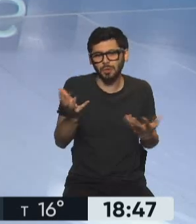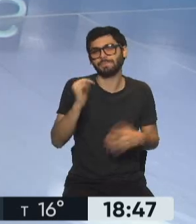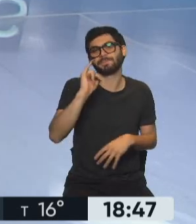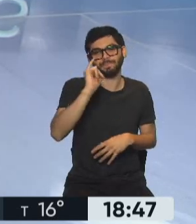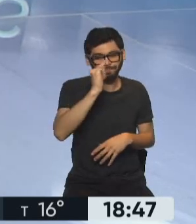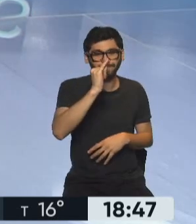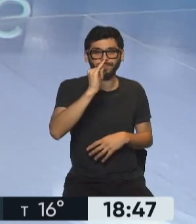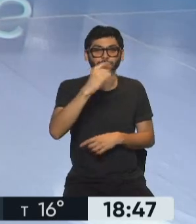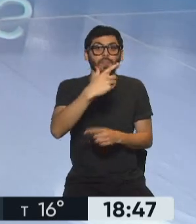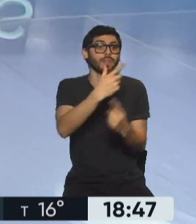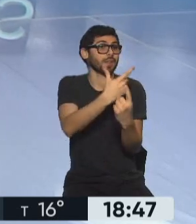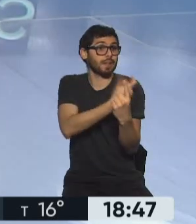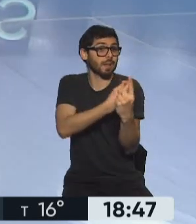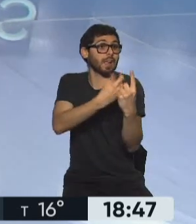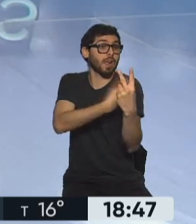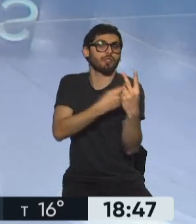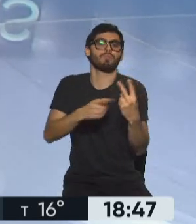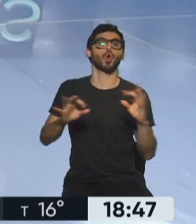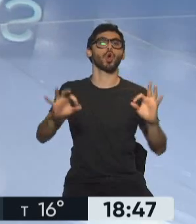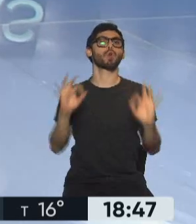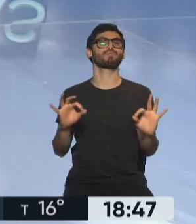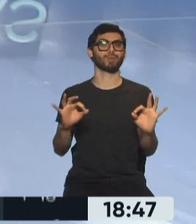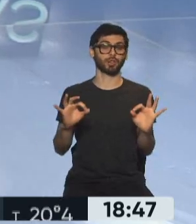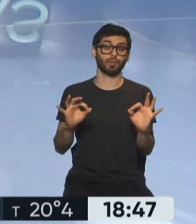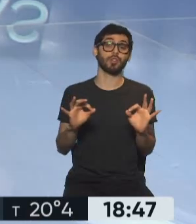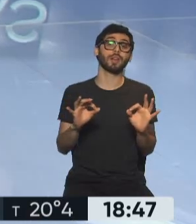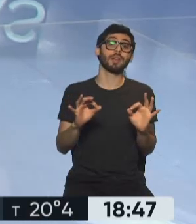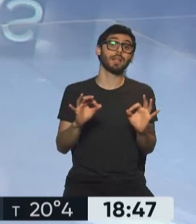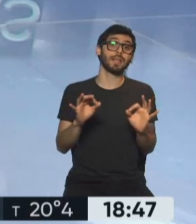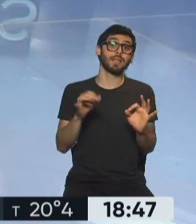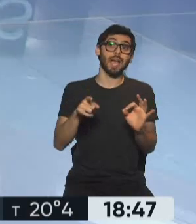el esquema completo será con las dos dosis, y allí están los números distintos.